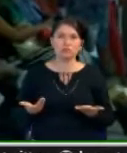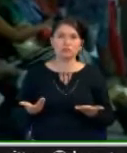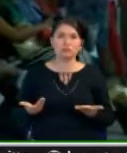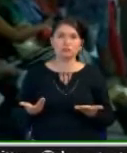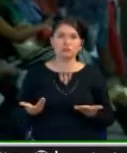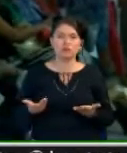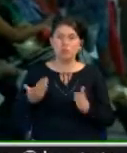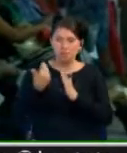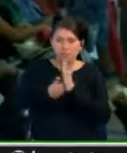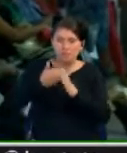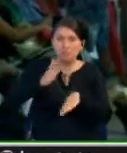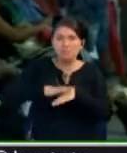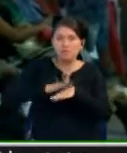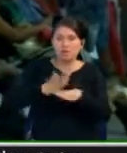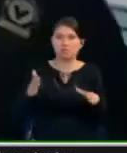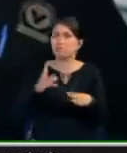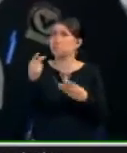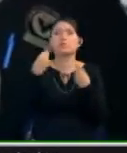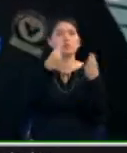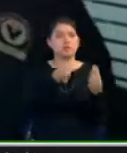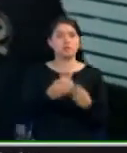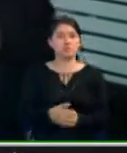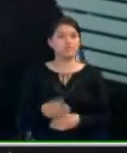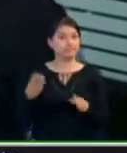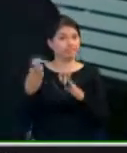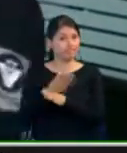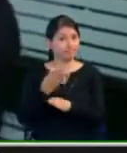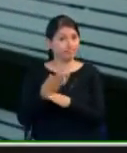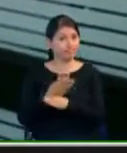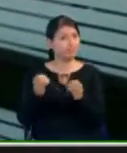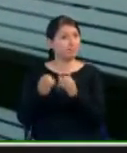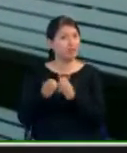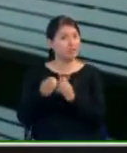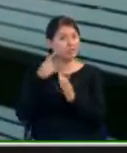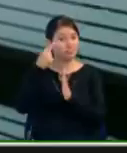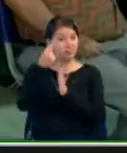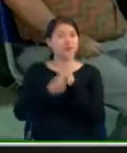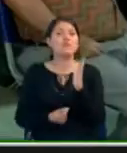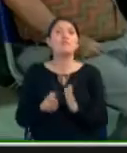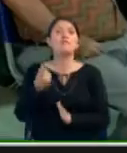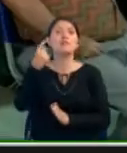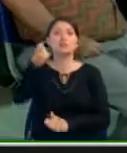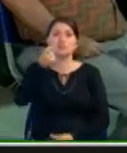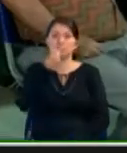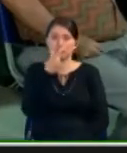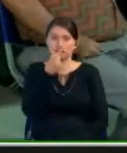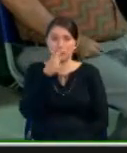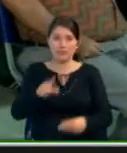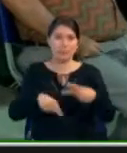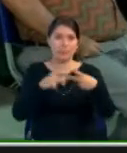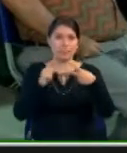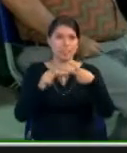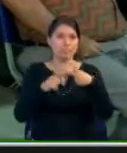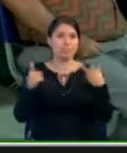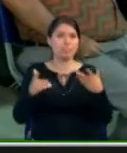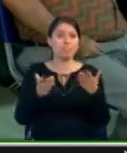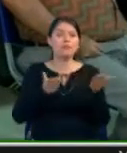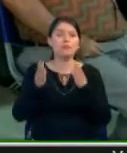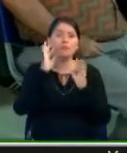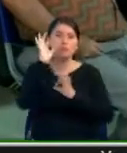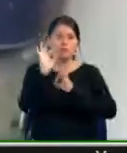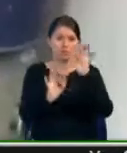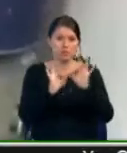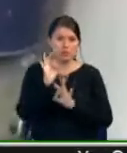una autorización donde no se la dan. El problema más frecuente es la falta de medicamentos y la disposición de un